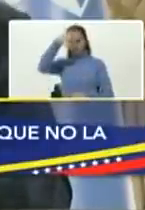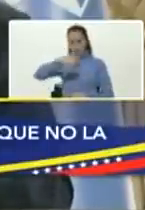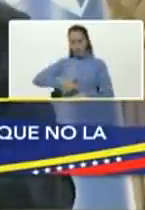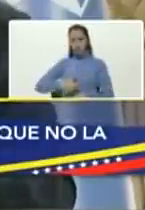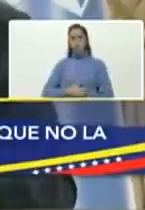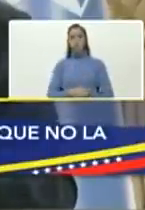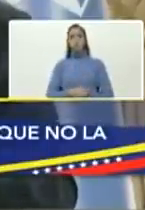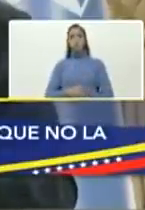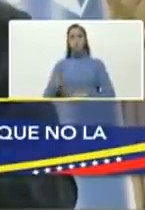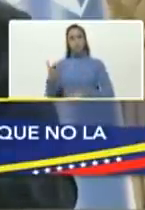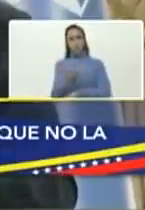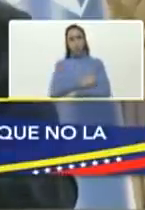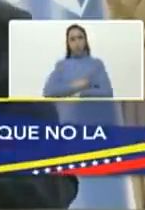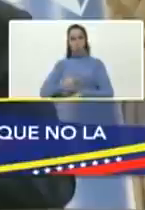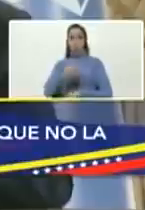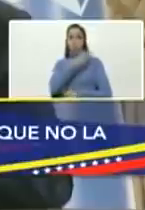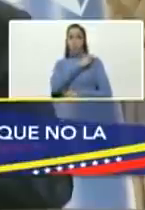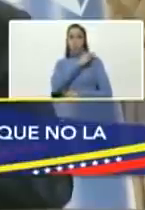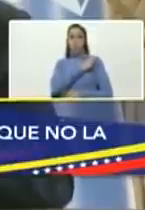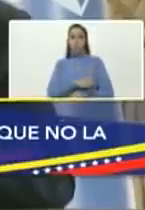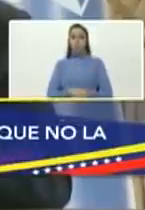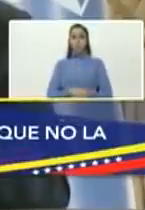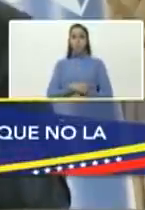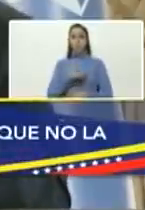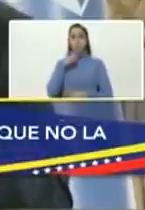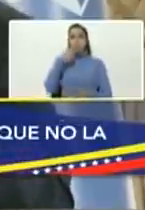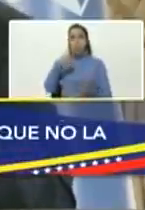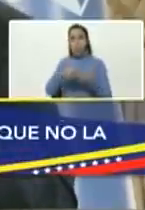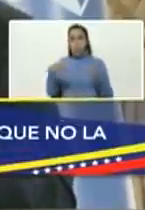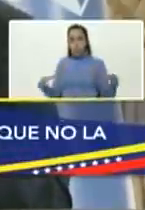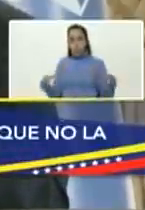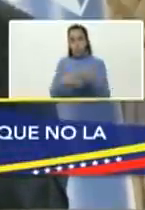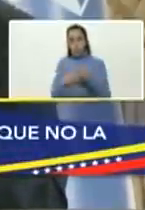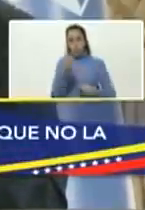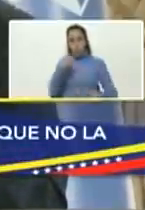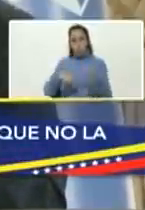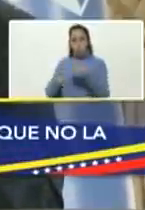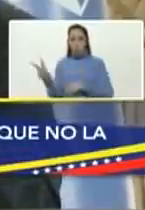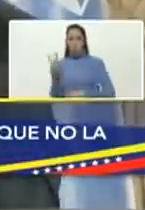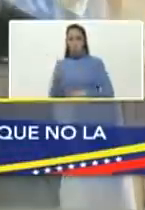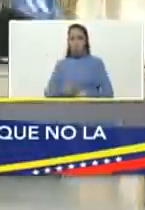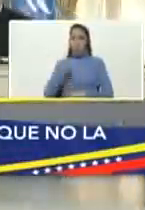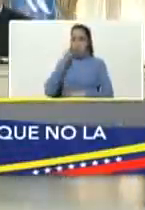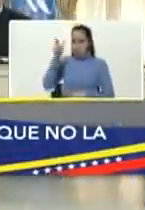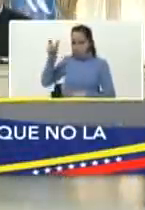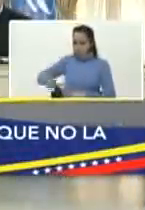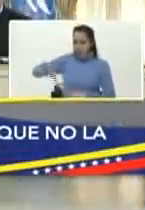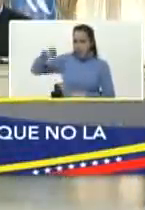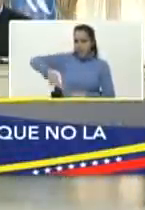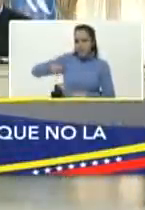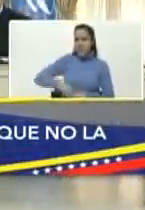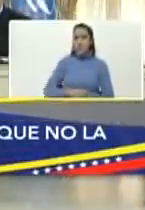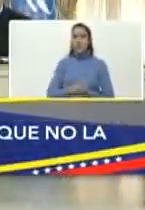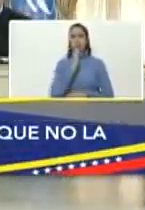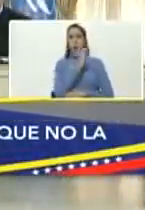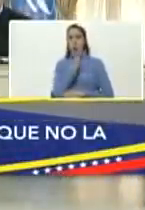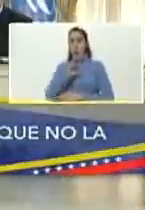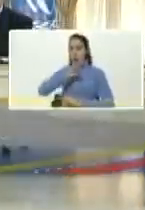jefe de gobierno, a nombre de la sociedad venezolana y usted como fiscal de la Corte